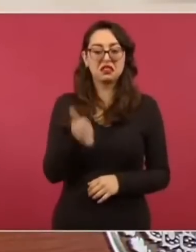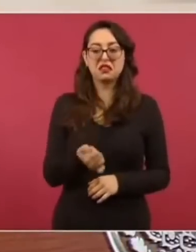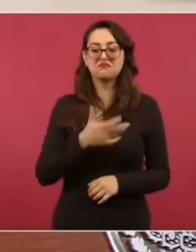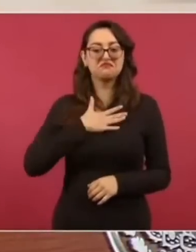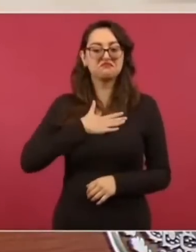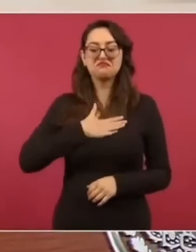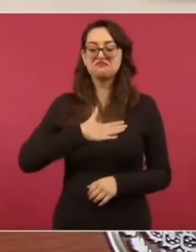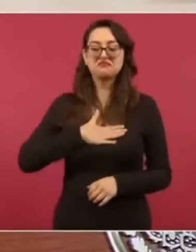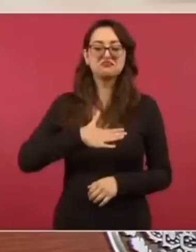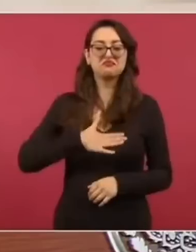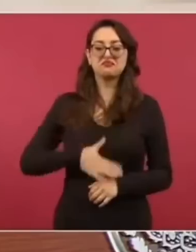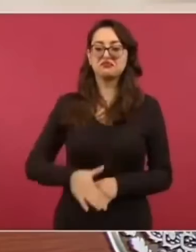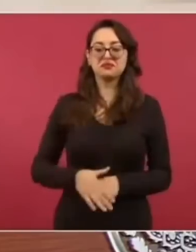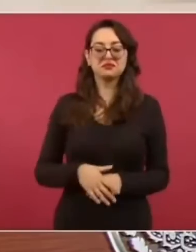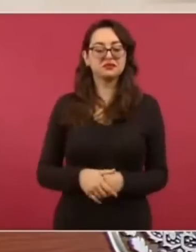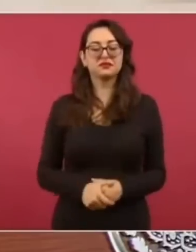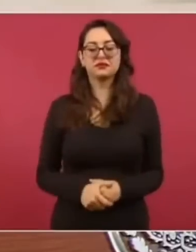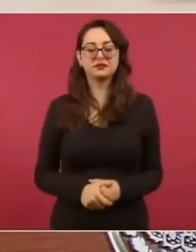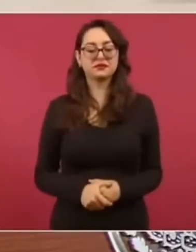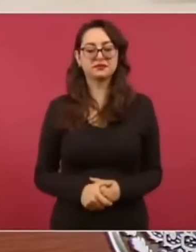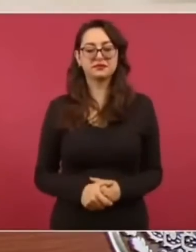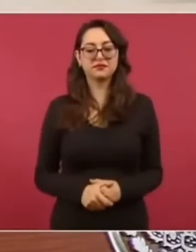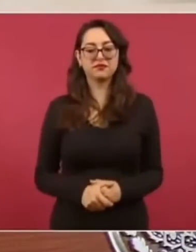justicia. Bueno,